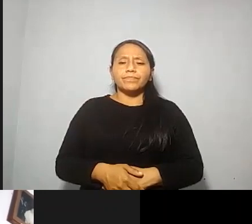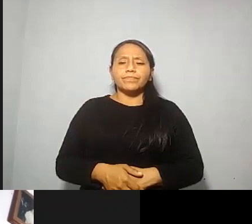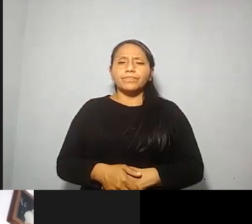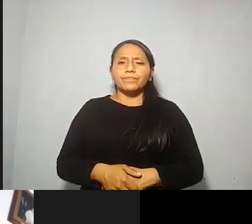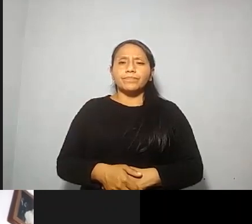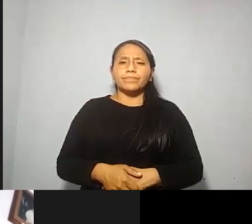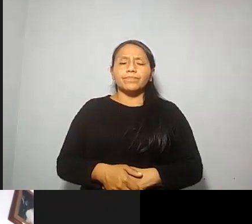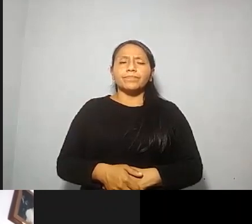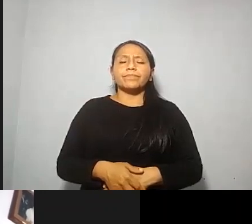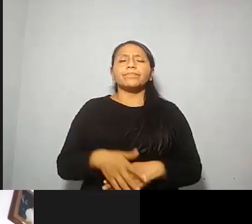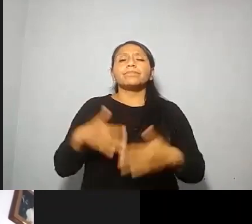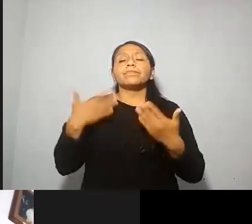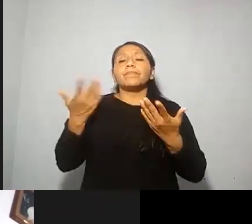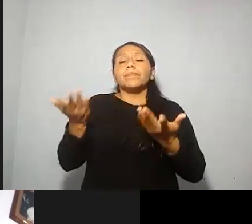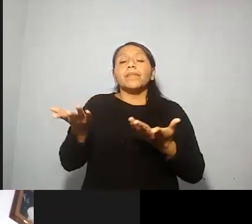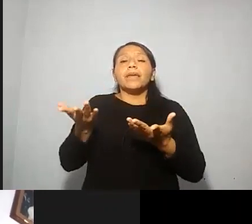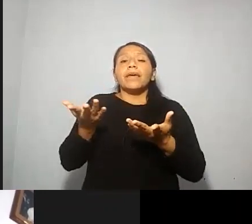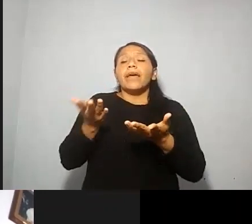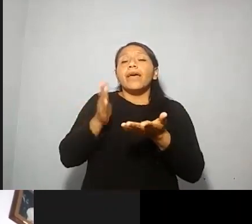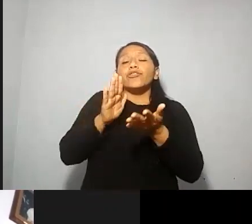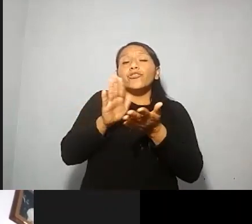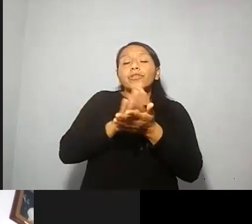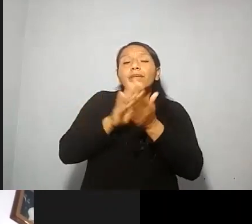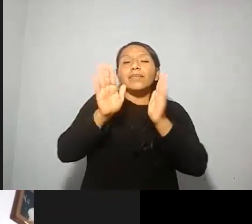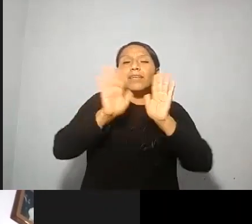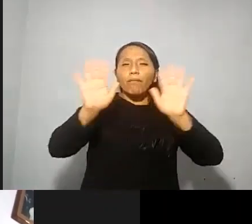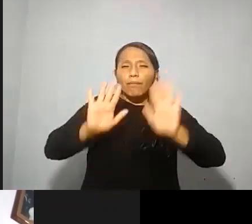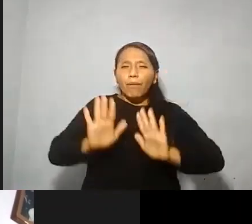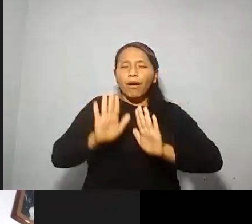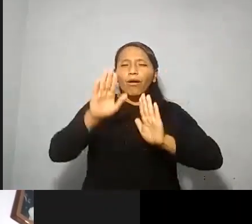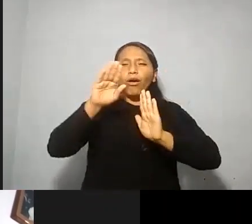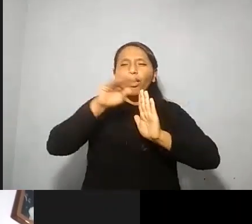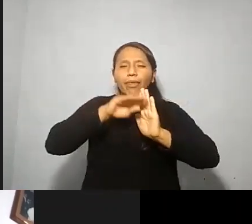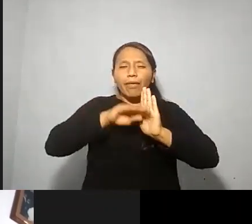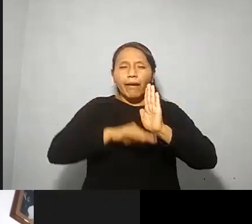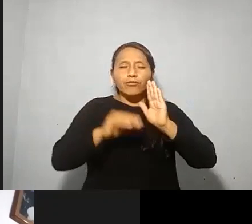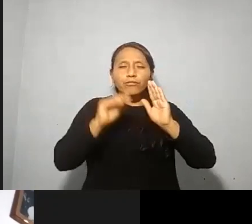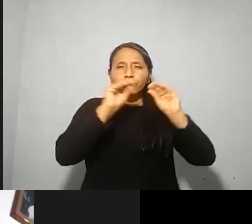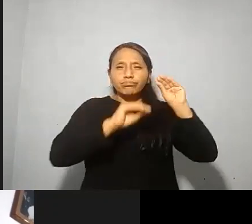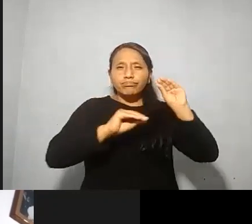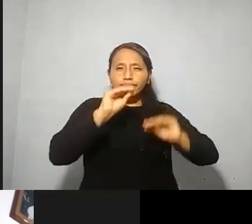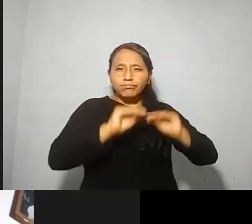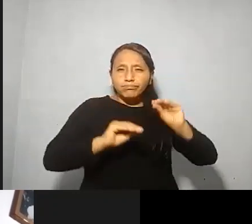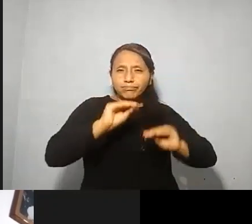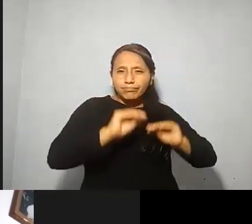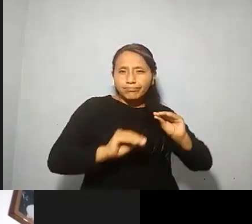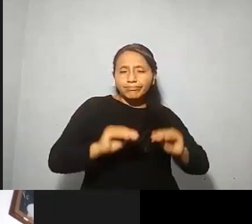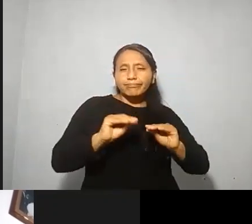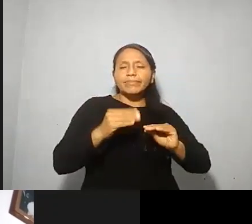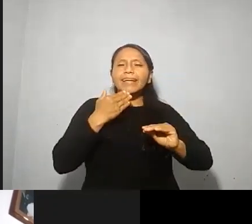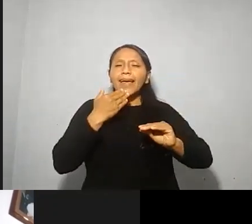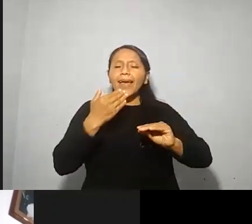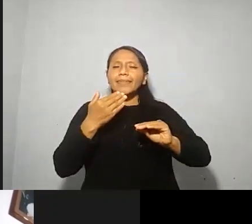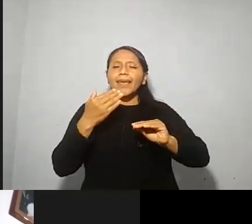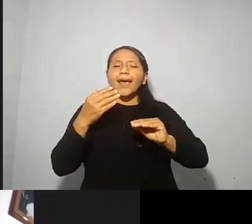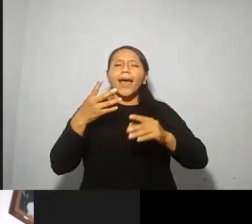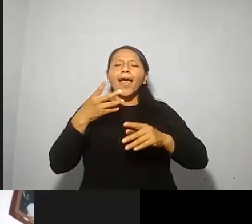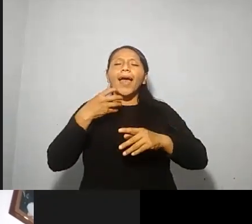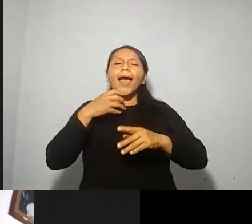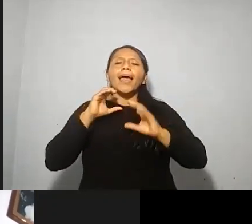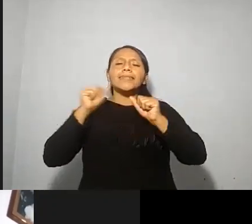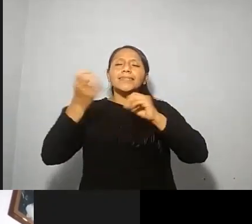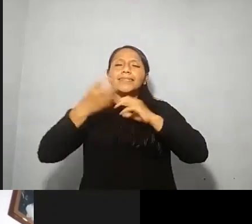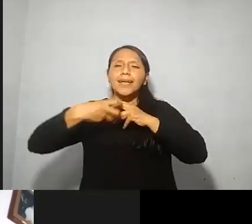La generación de una base de datos a través de la Secretaría del Trabajo y